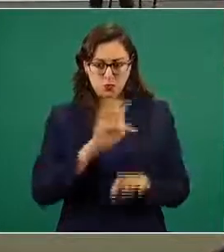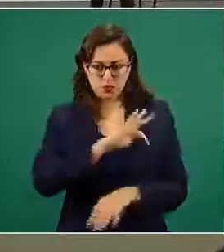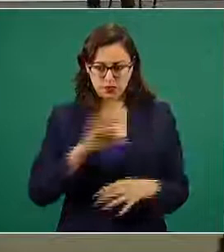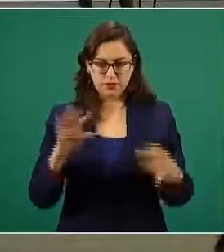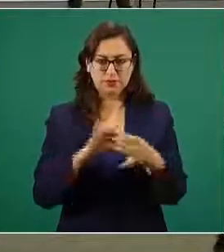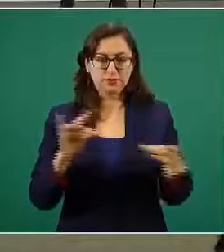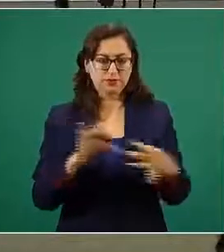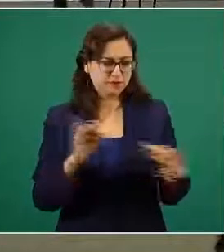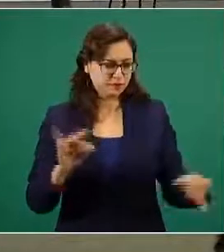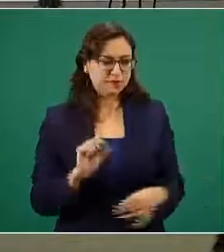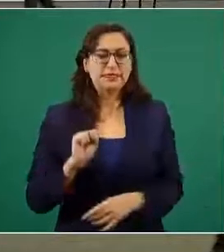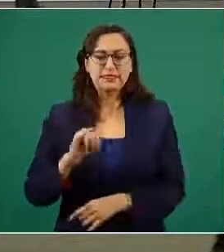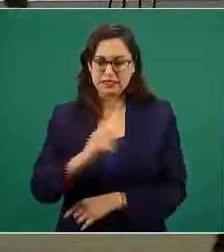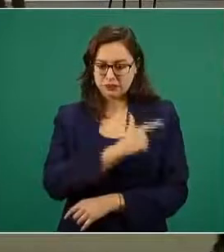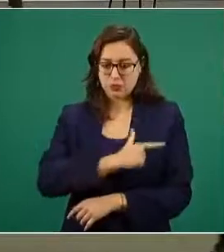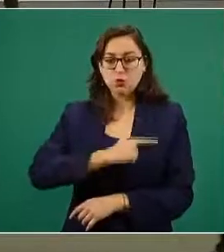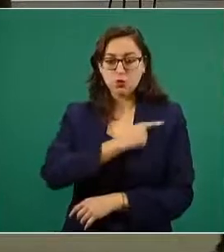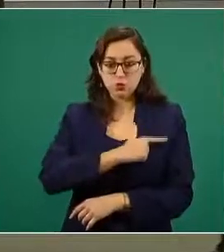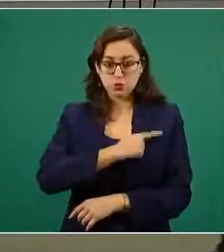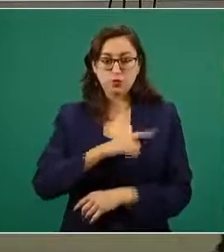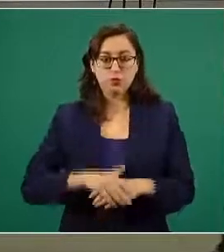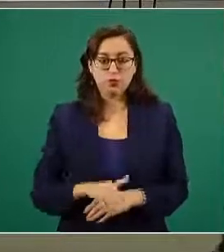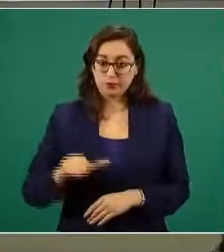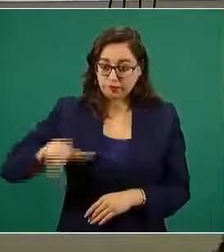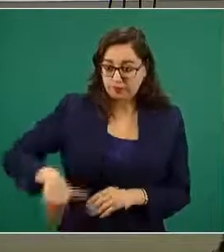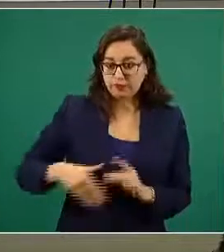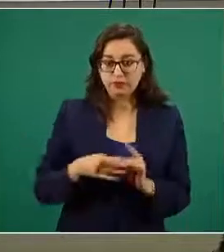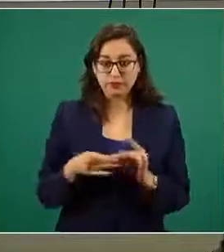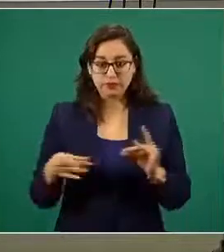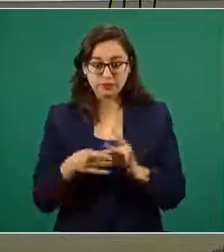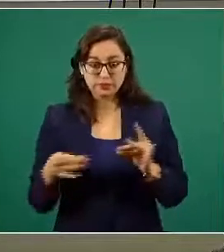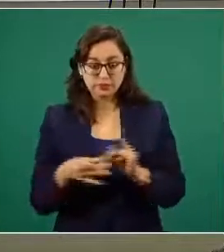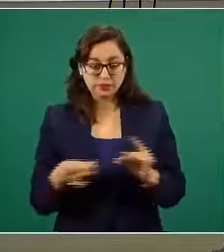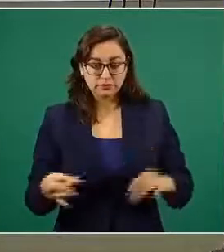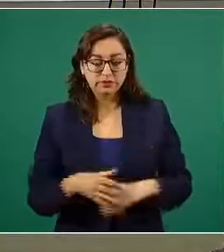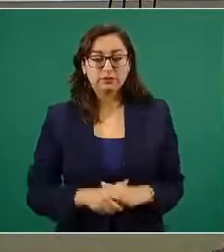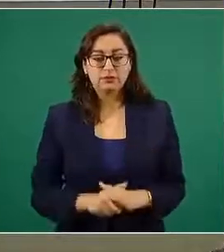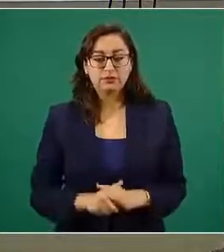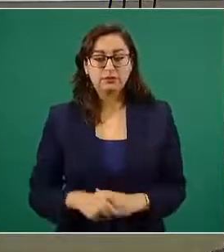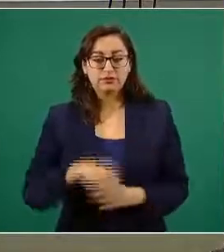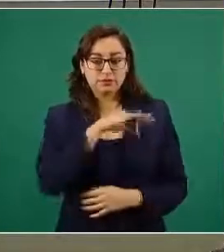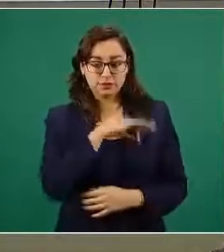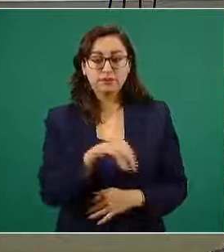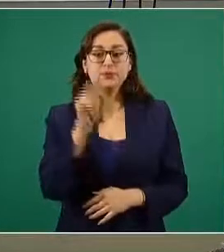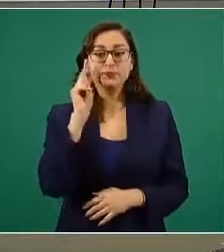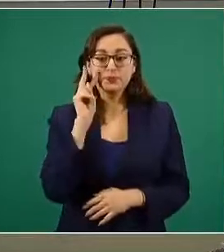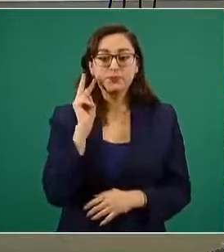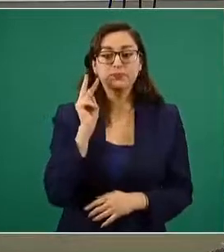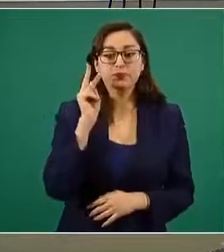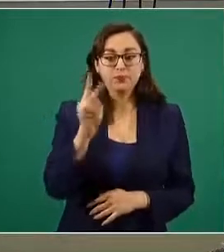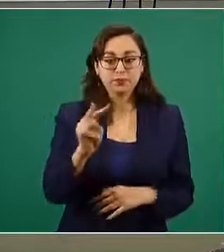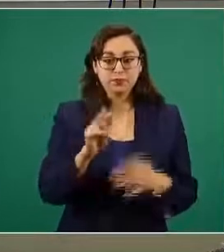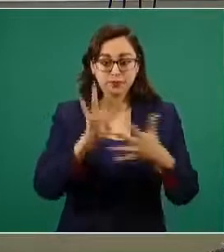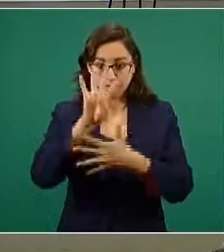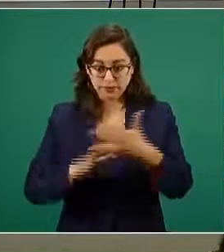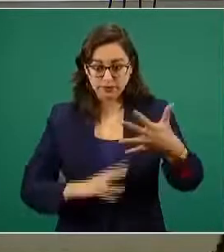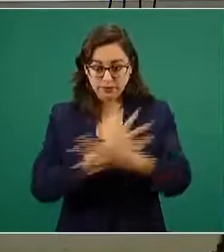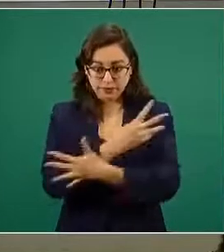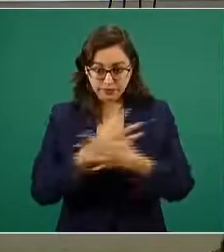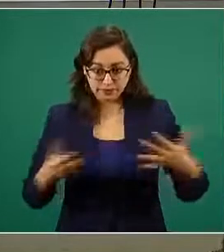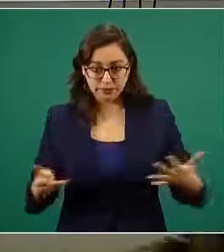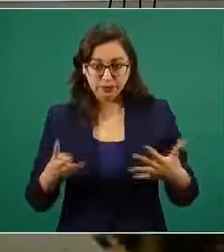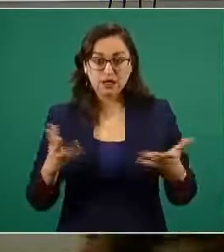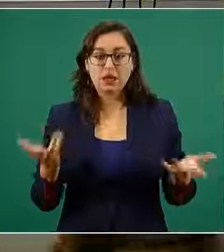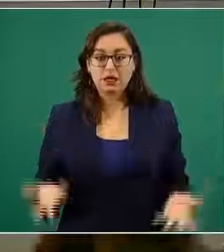Con gusto, presidente. Esto es lo que comentaba. Aquí se ve, esta es una gráfica que está actualizada con las